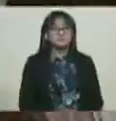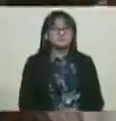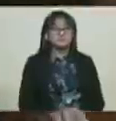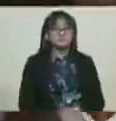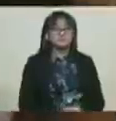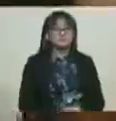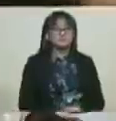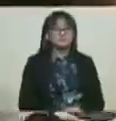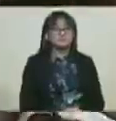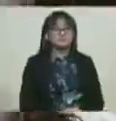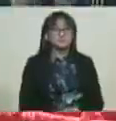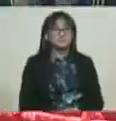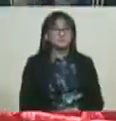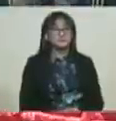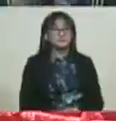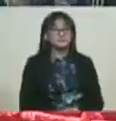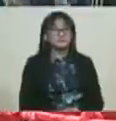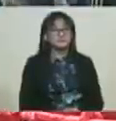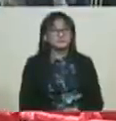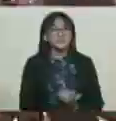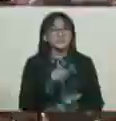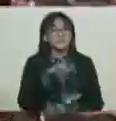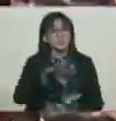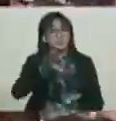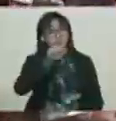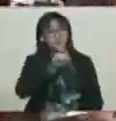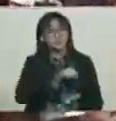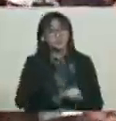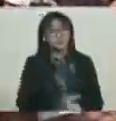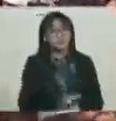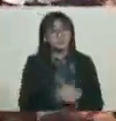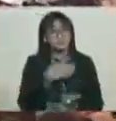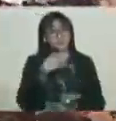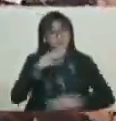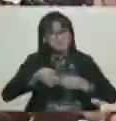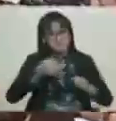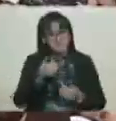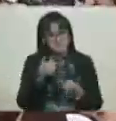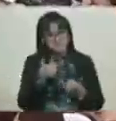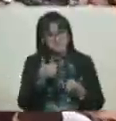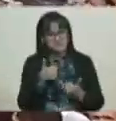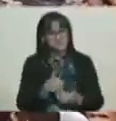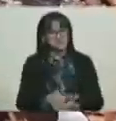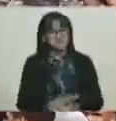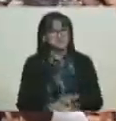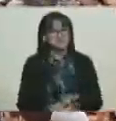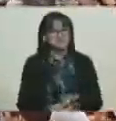ustedes me entienden me explico bien